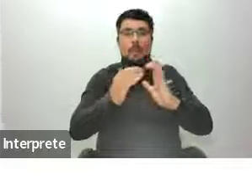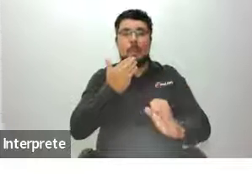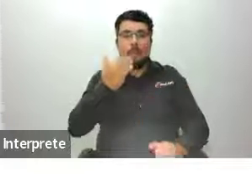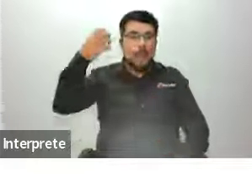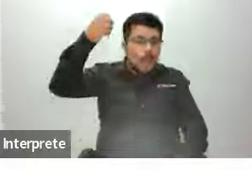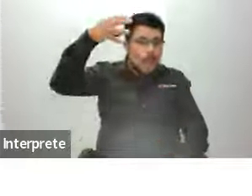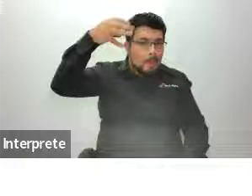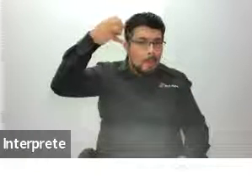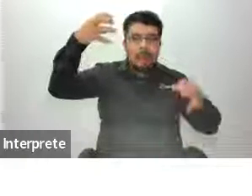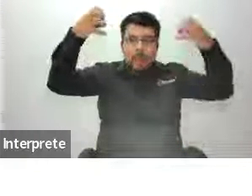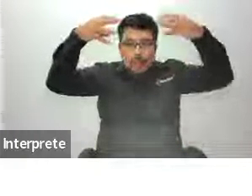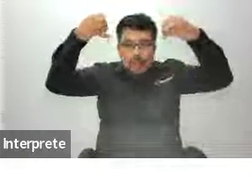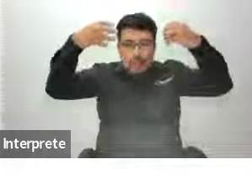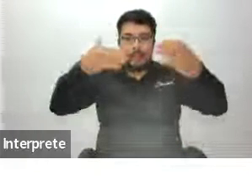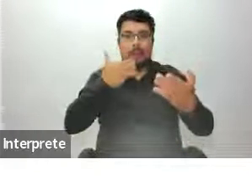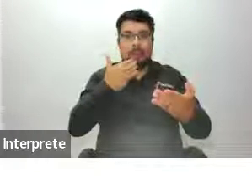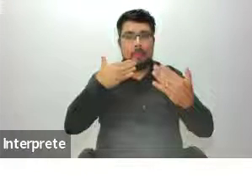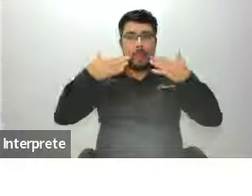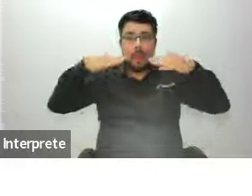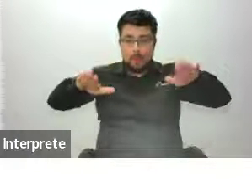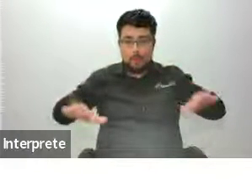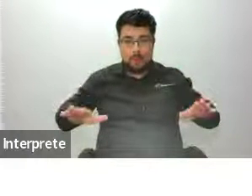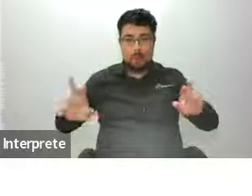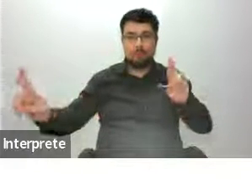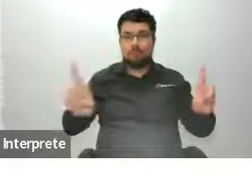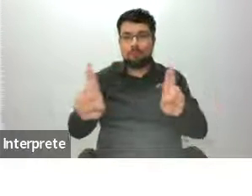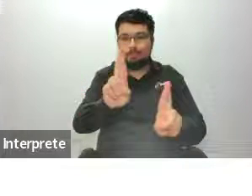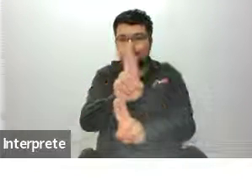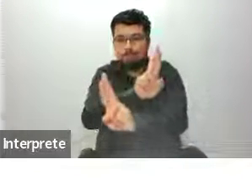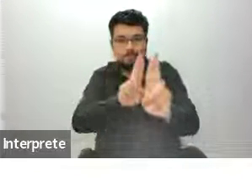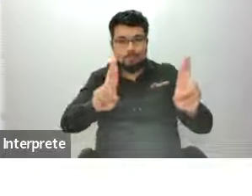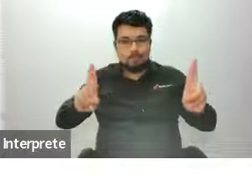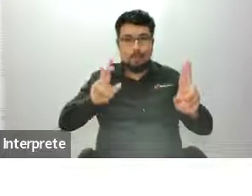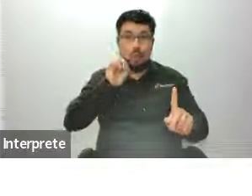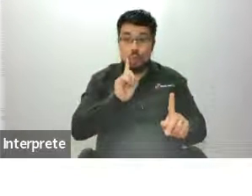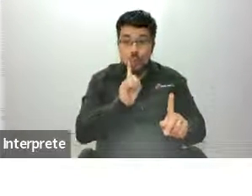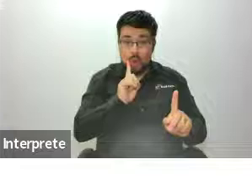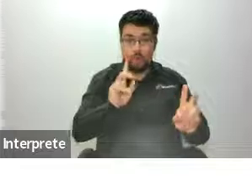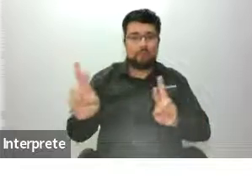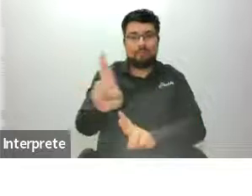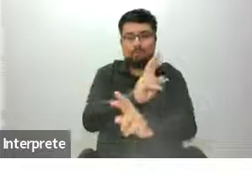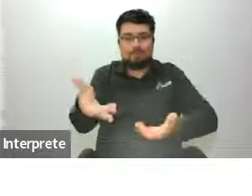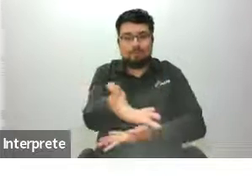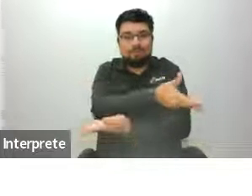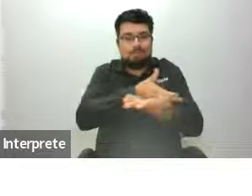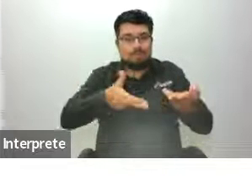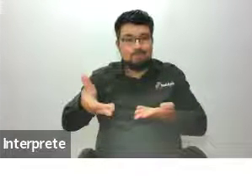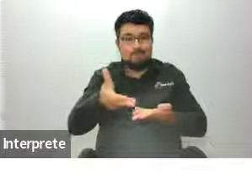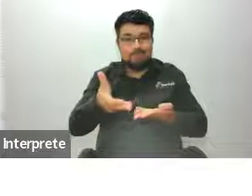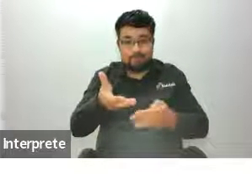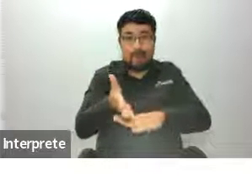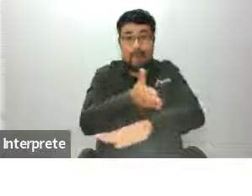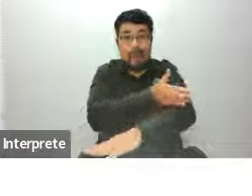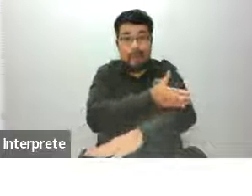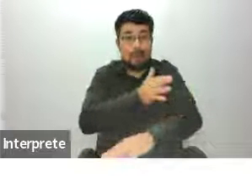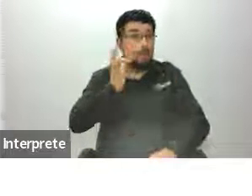la interacción entre niños y niñas sordas. Muy bien, como lo decía Andrea, el desarrollo del lenguaje es